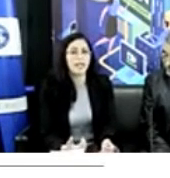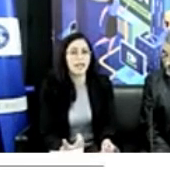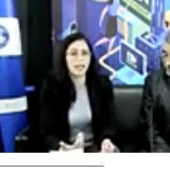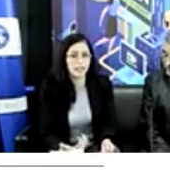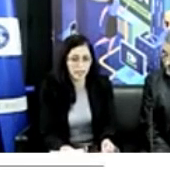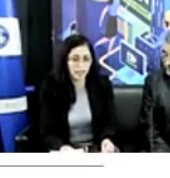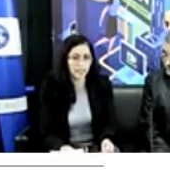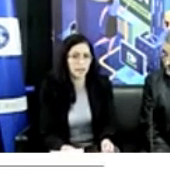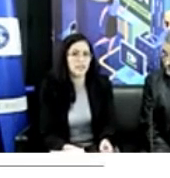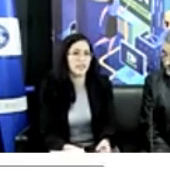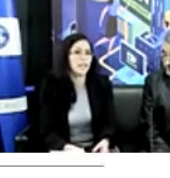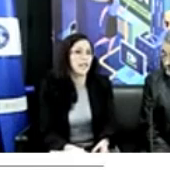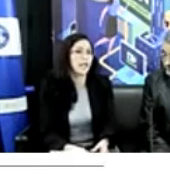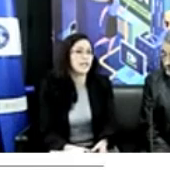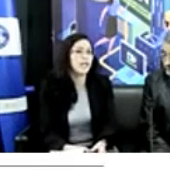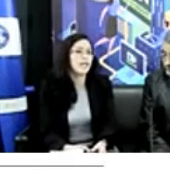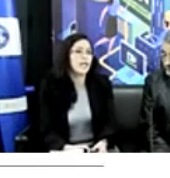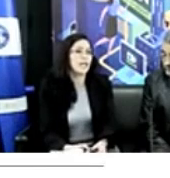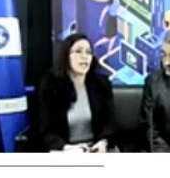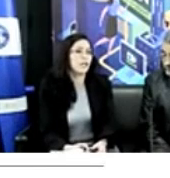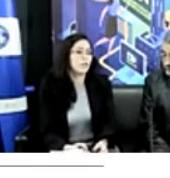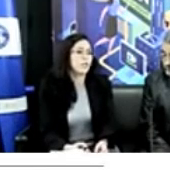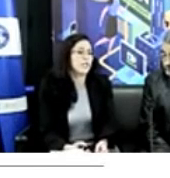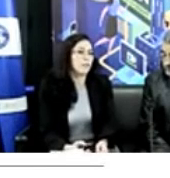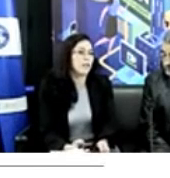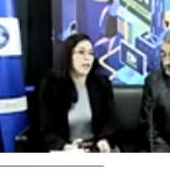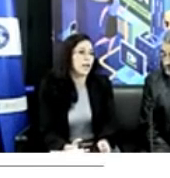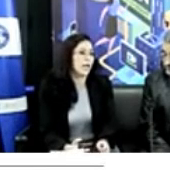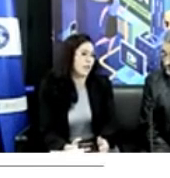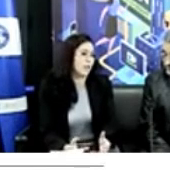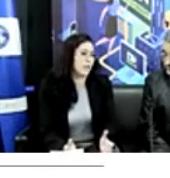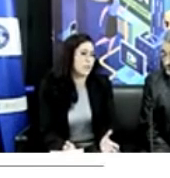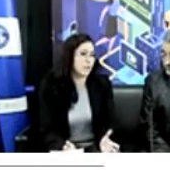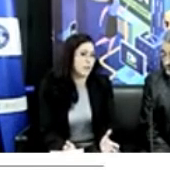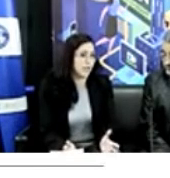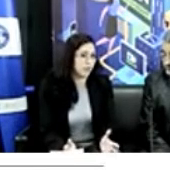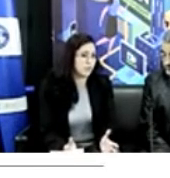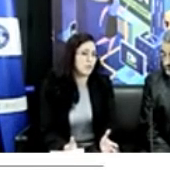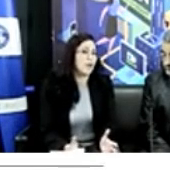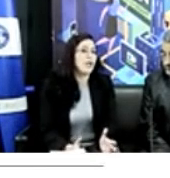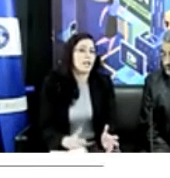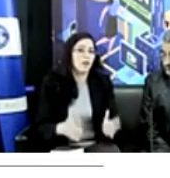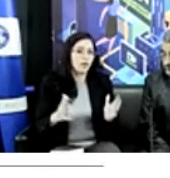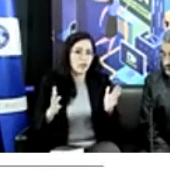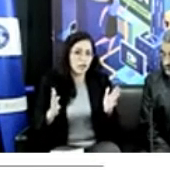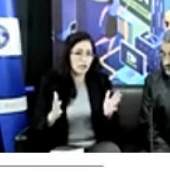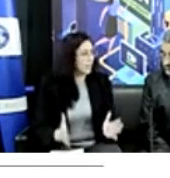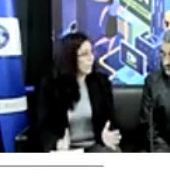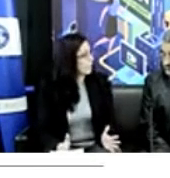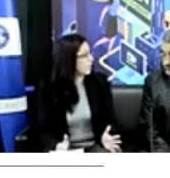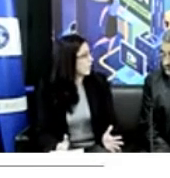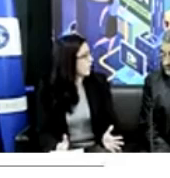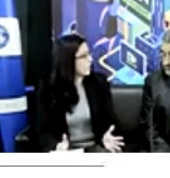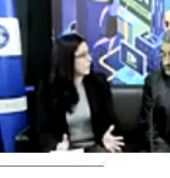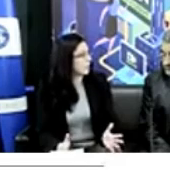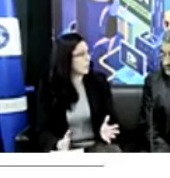materia, que tenga técnicas ya más estratégicas y que le ayude precisamente a lograr como esa meta de consumo. Concluyendo un